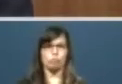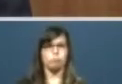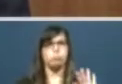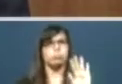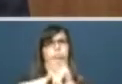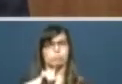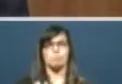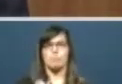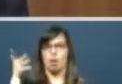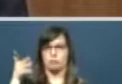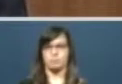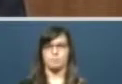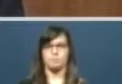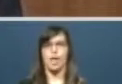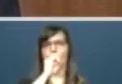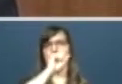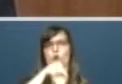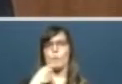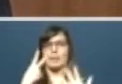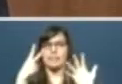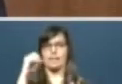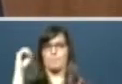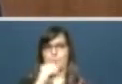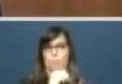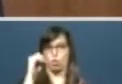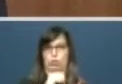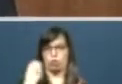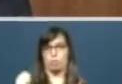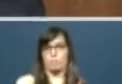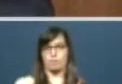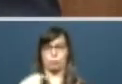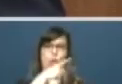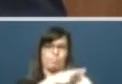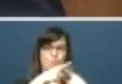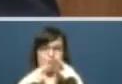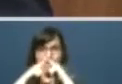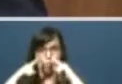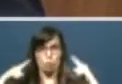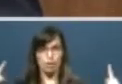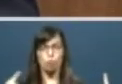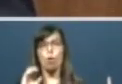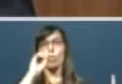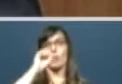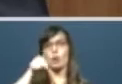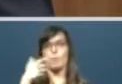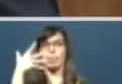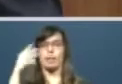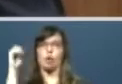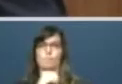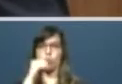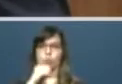mayor 0.7 por ciento en tasa interanual y 0.5 por ciento en tasa